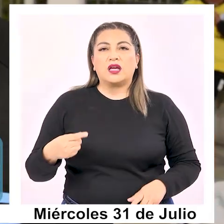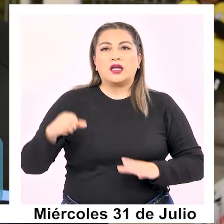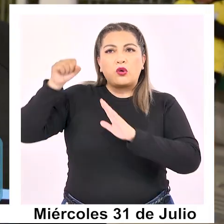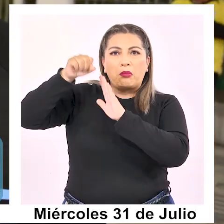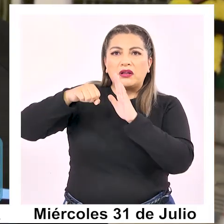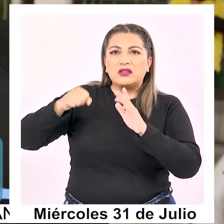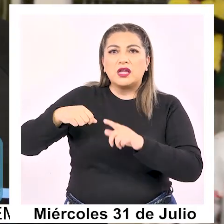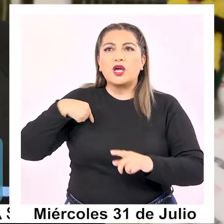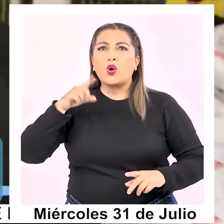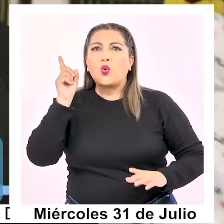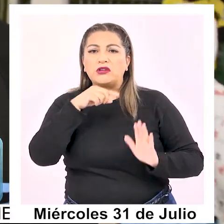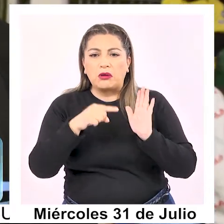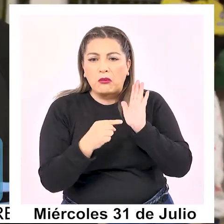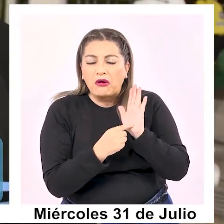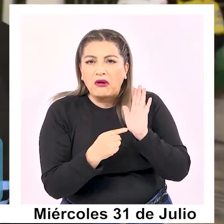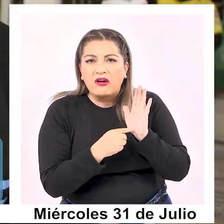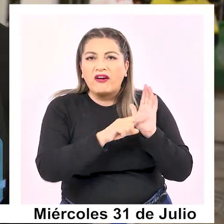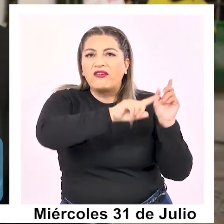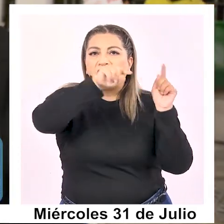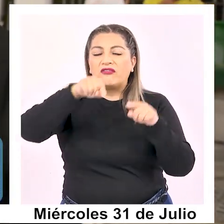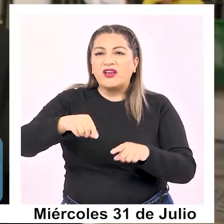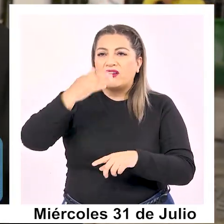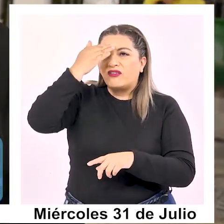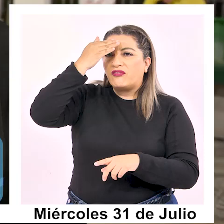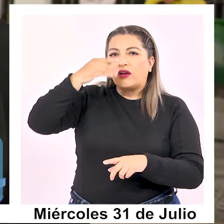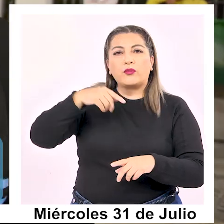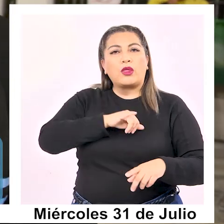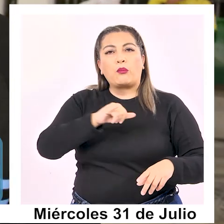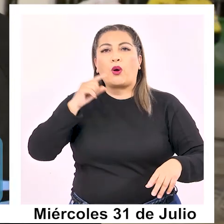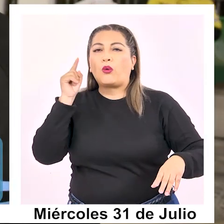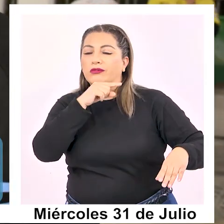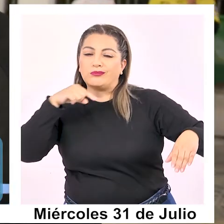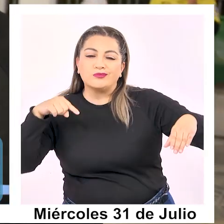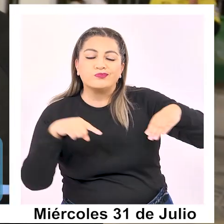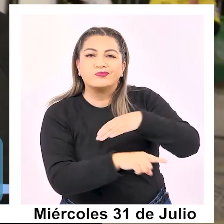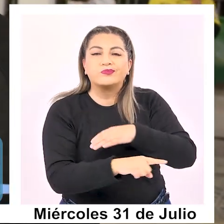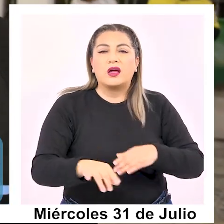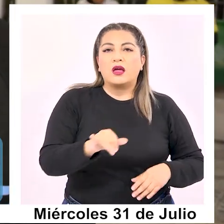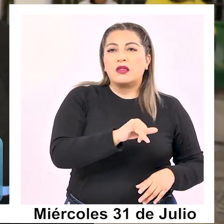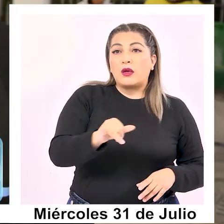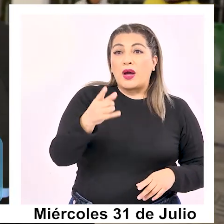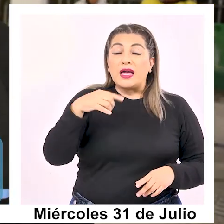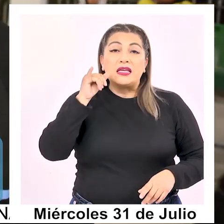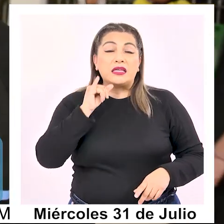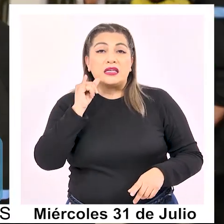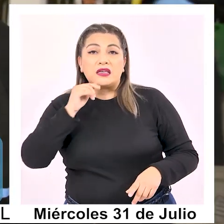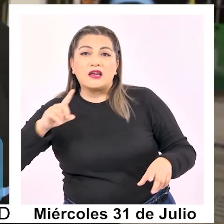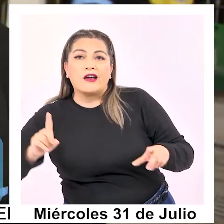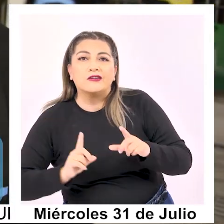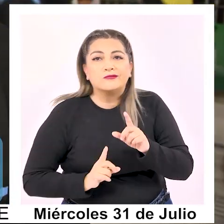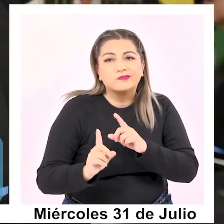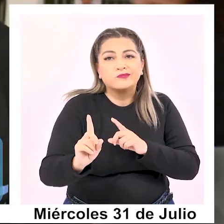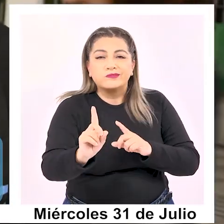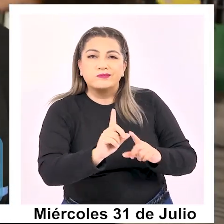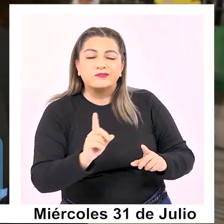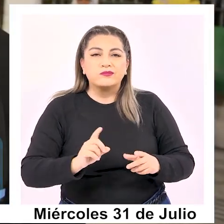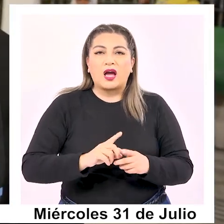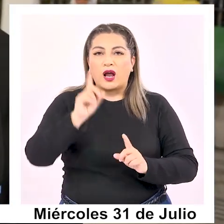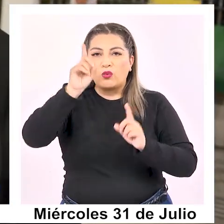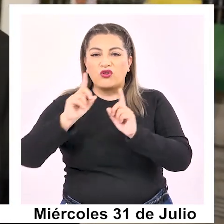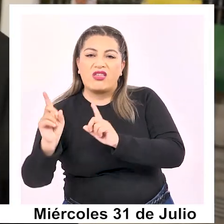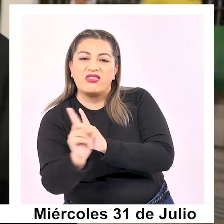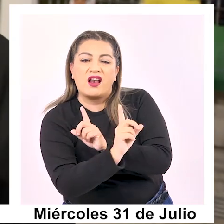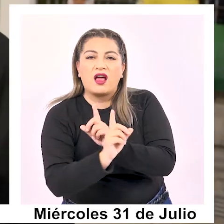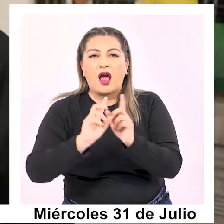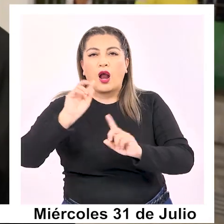era el colista vino a hacer su negocio, se metió atrás, hizo el gol en un momento salió a buscar el partido, creo que Iquique usó toda la arma metió al delantero,